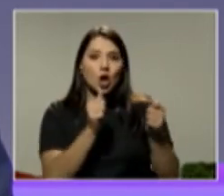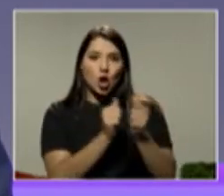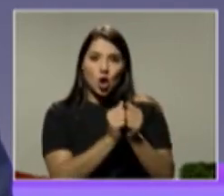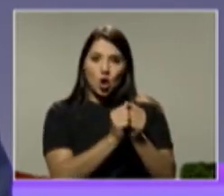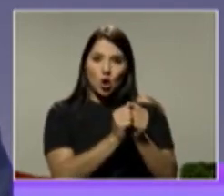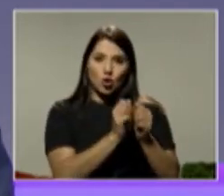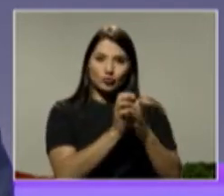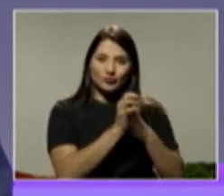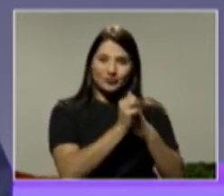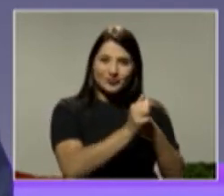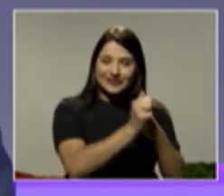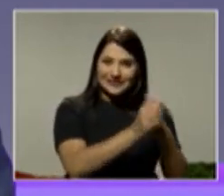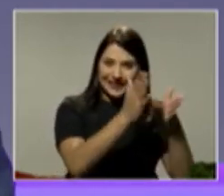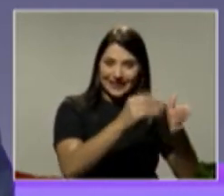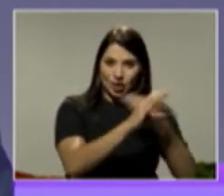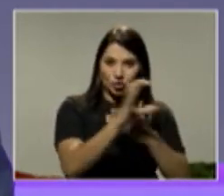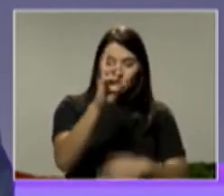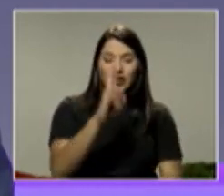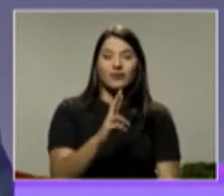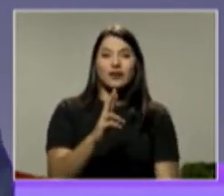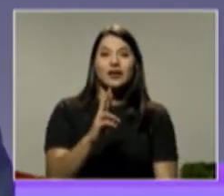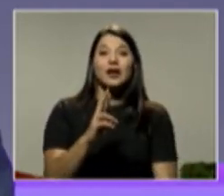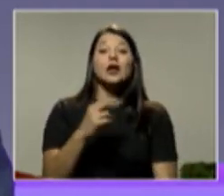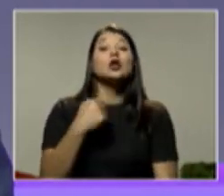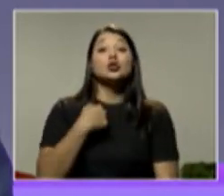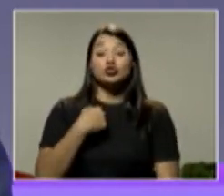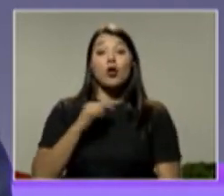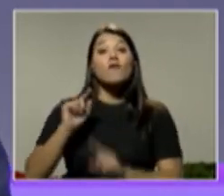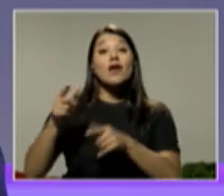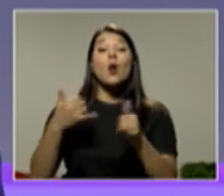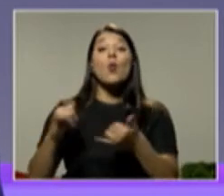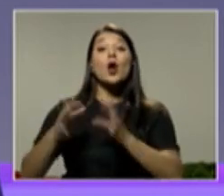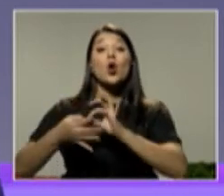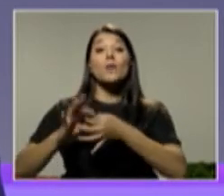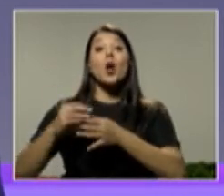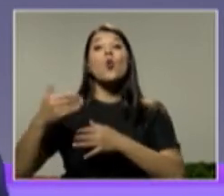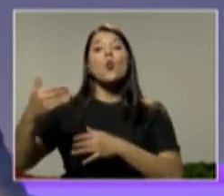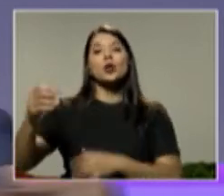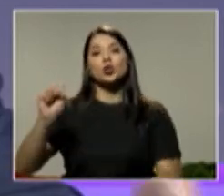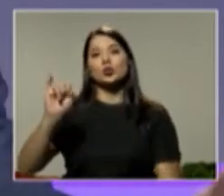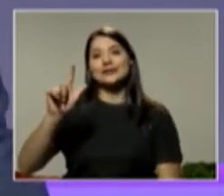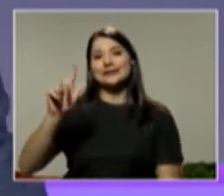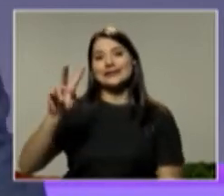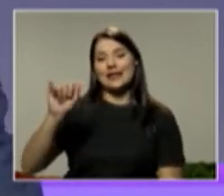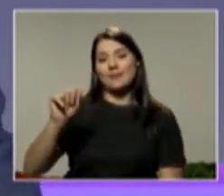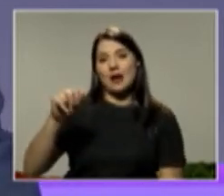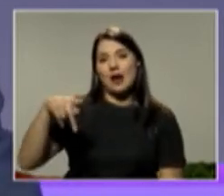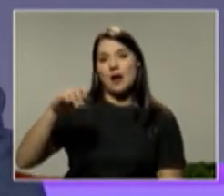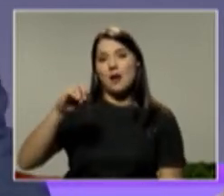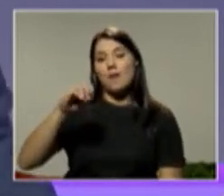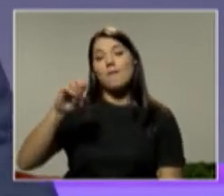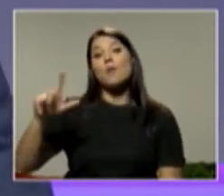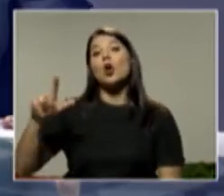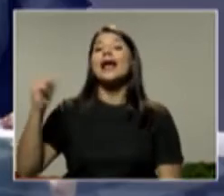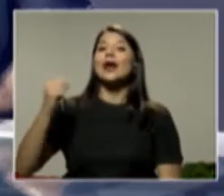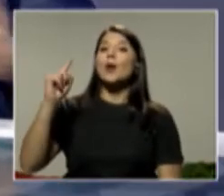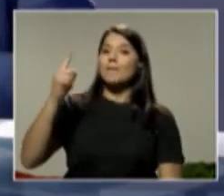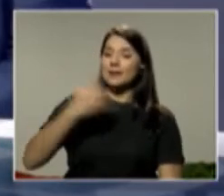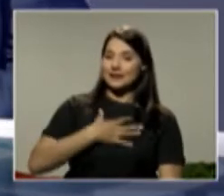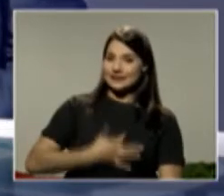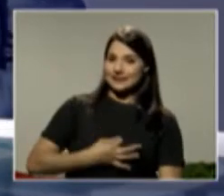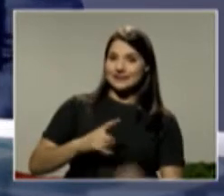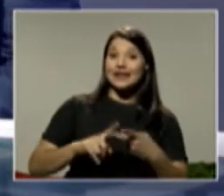Olímpicos, justamente como usted menciona, cuando Silvia Paul ganó la primera medalla olímpica. También fui atleta en Atlanta 96 cuando Claudia